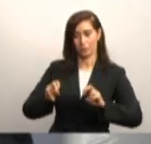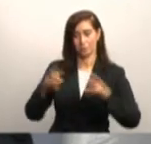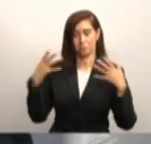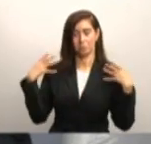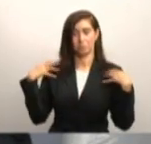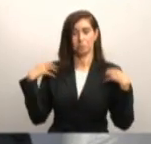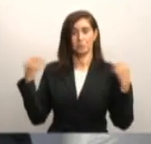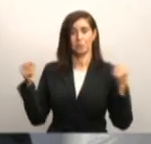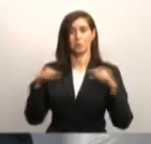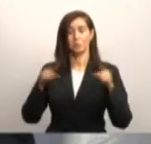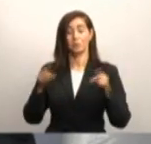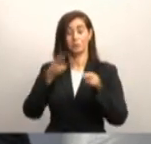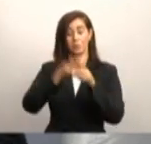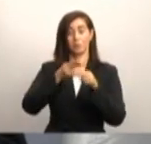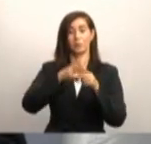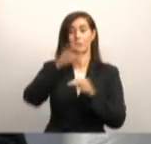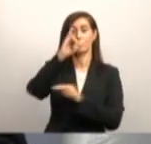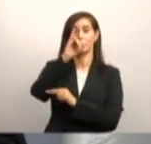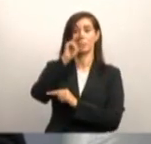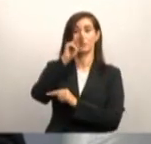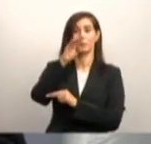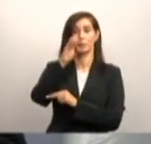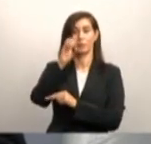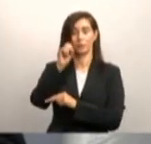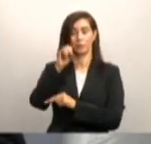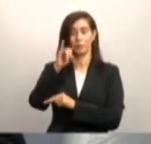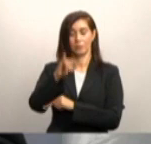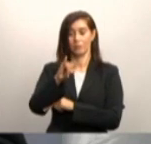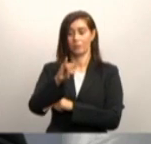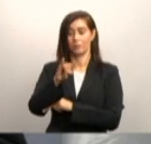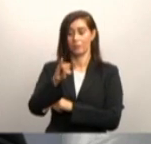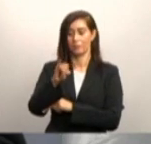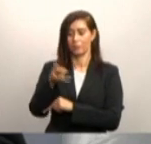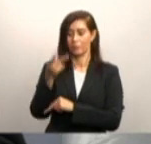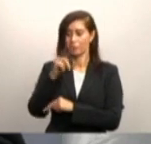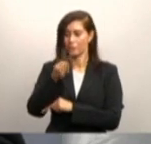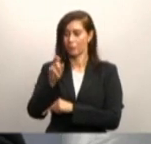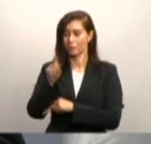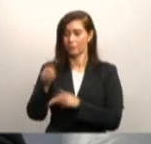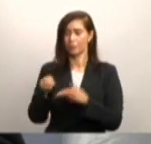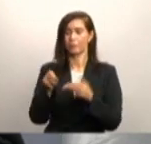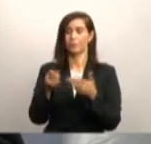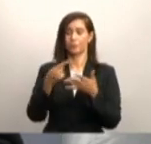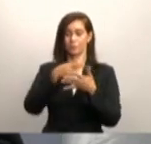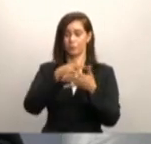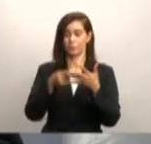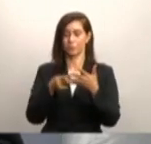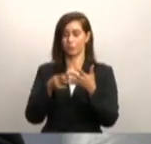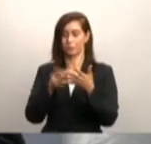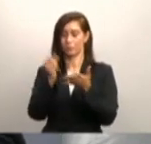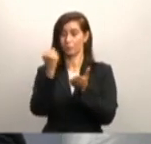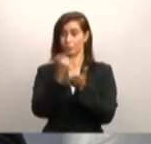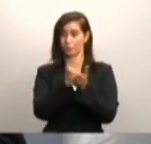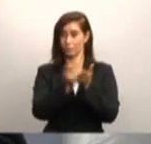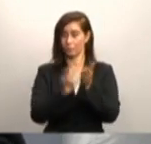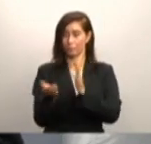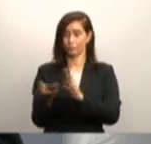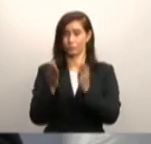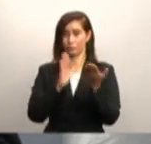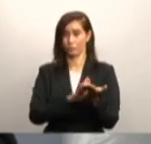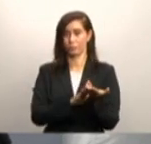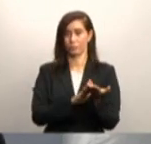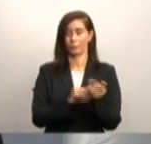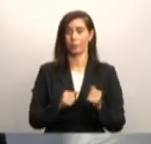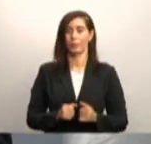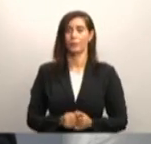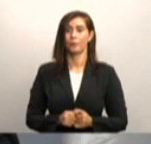lo hace el INACIF, y se levanta un acta de fallecimiento. Al